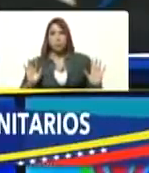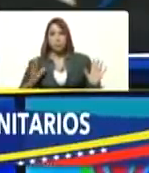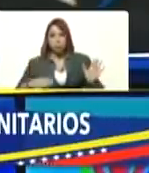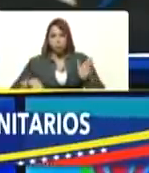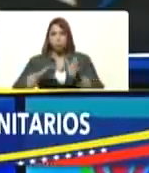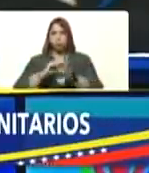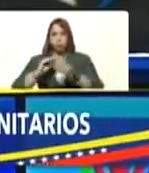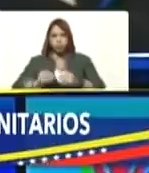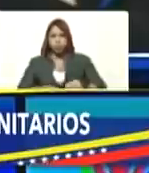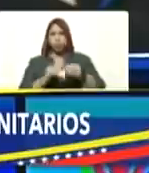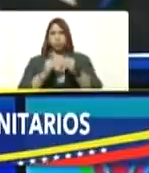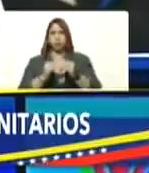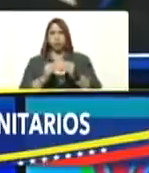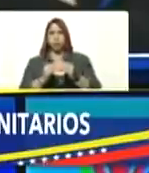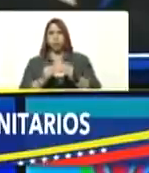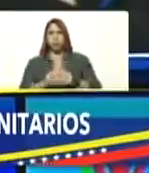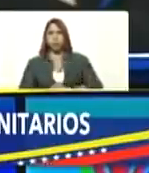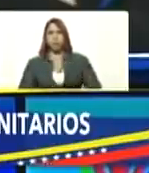rehaciendo,